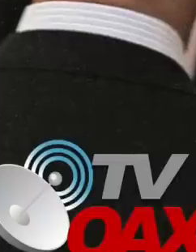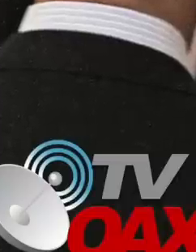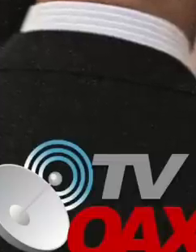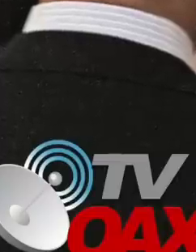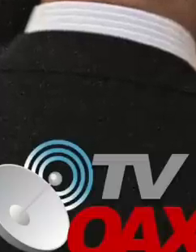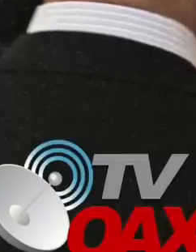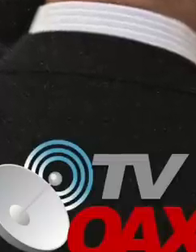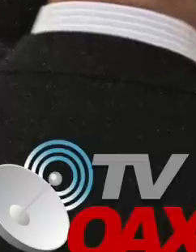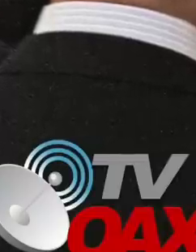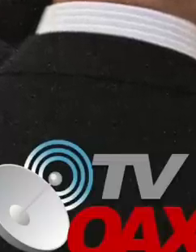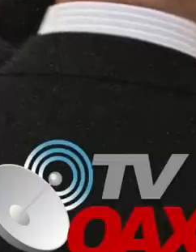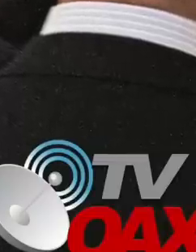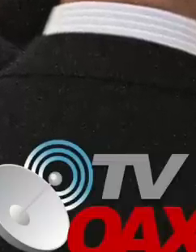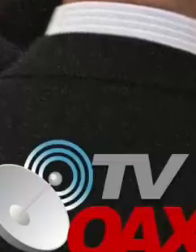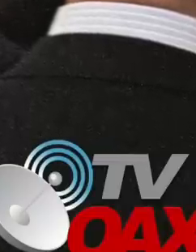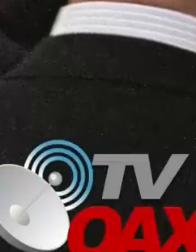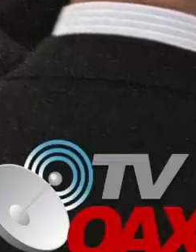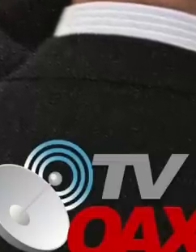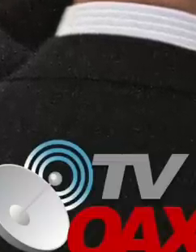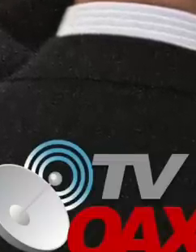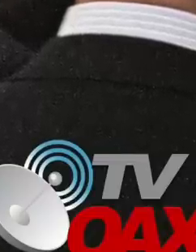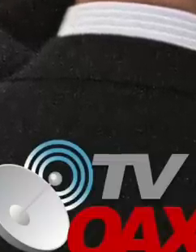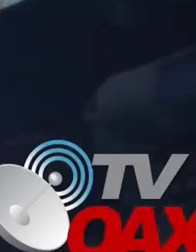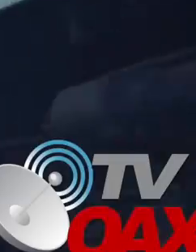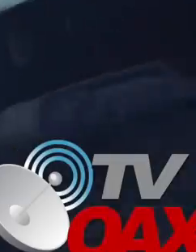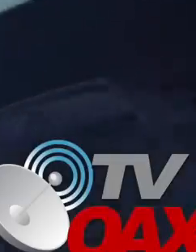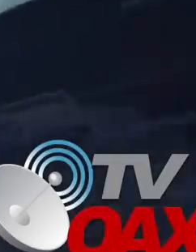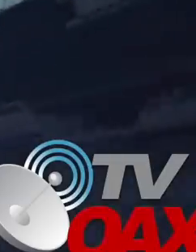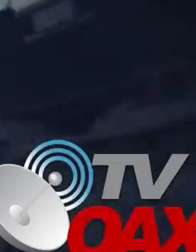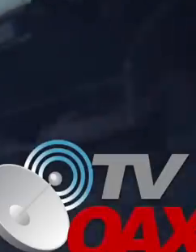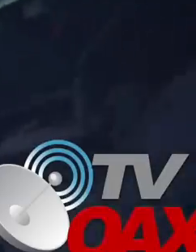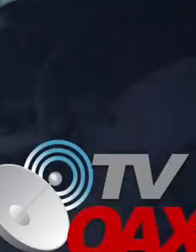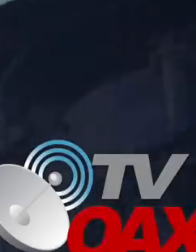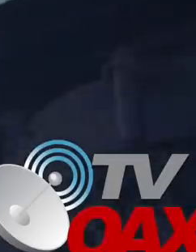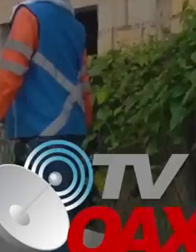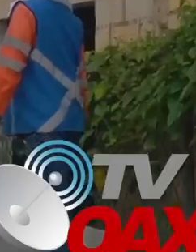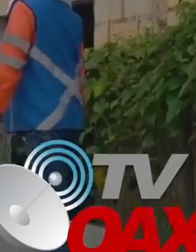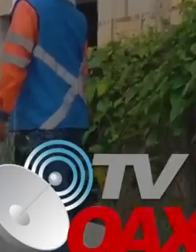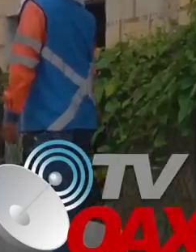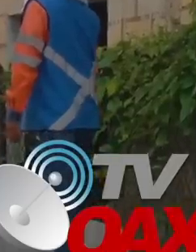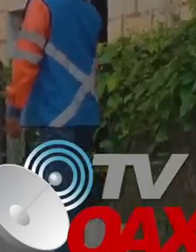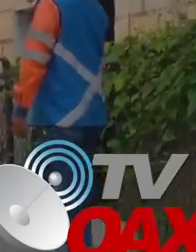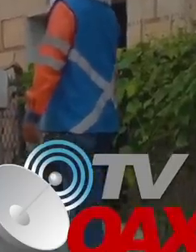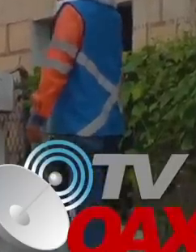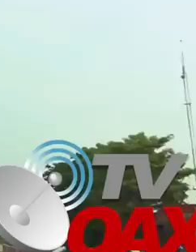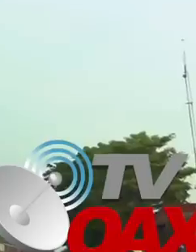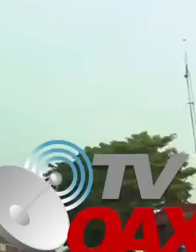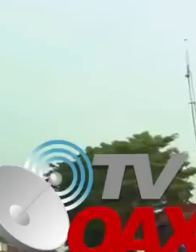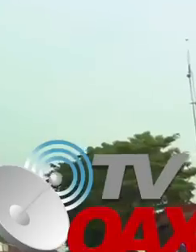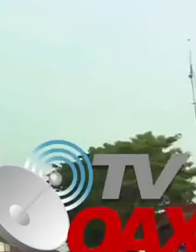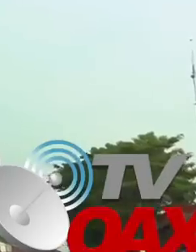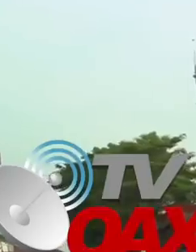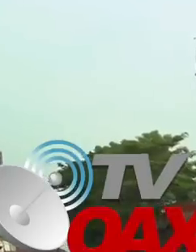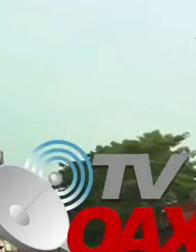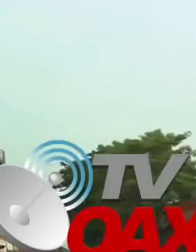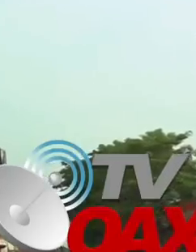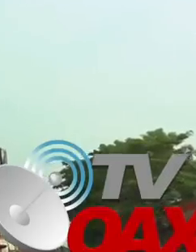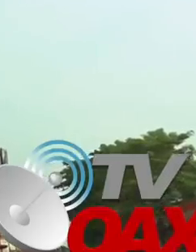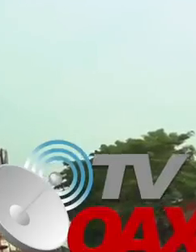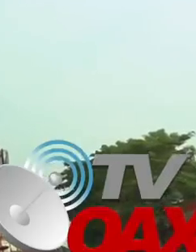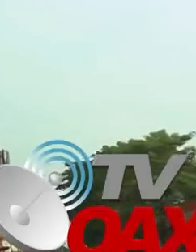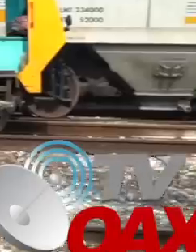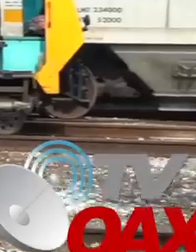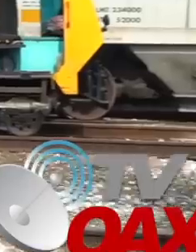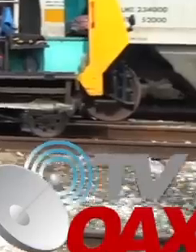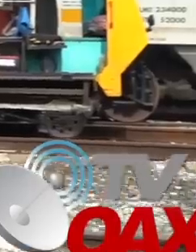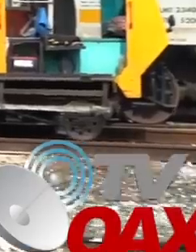Resulta que un empresario mexicano se creía dueño de una parte por donde pasarán las vías del corredor